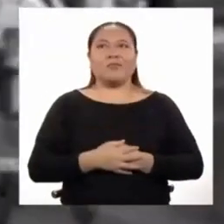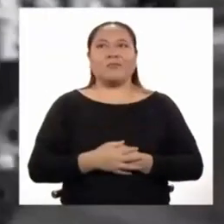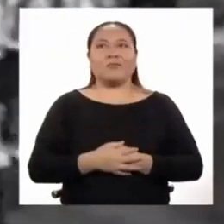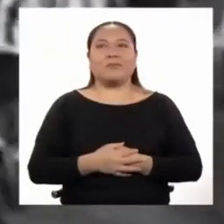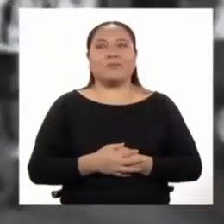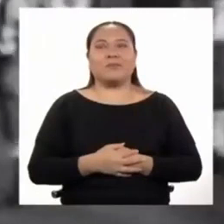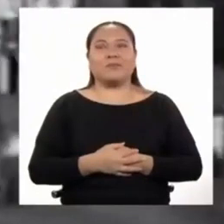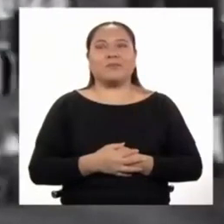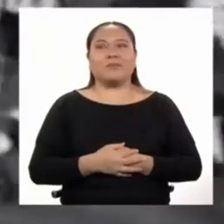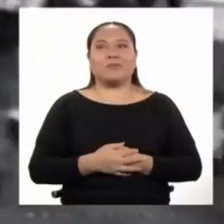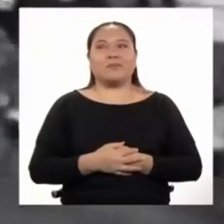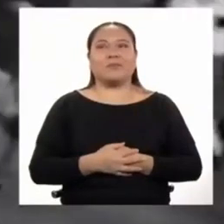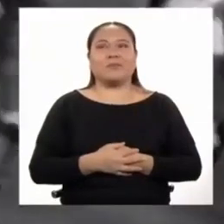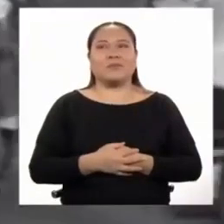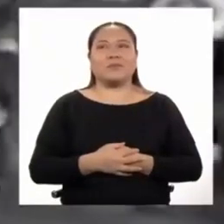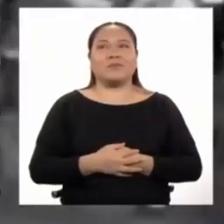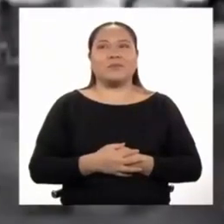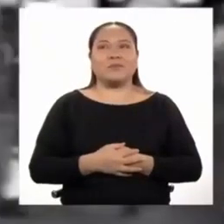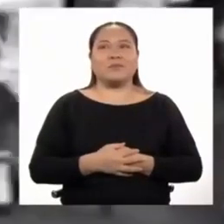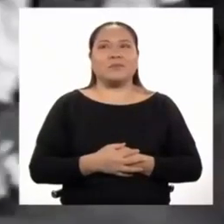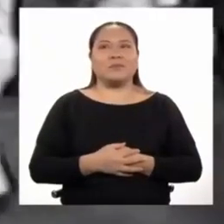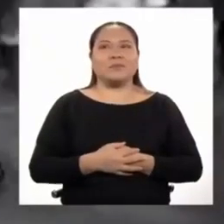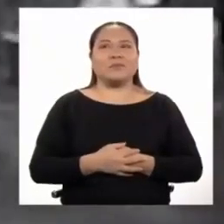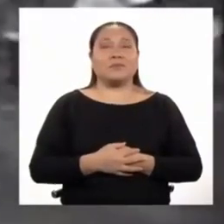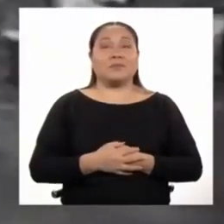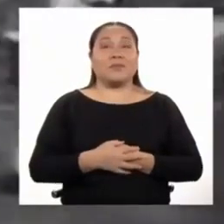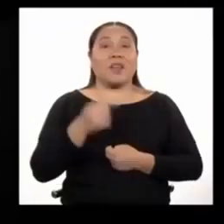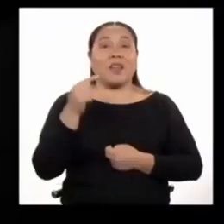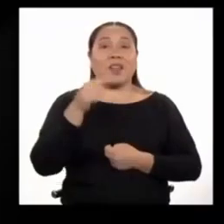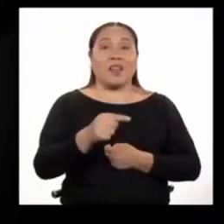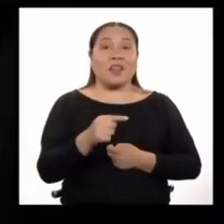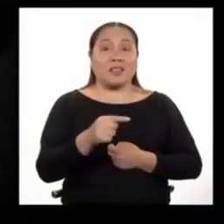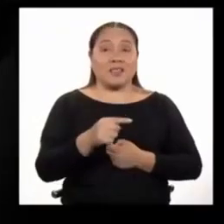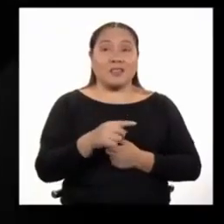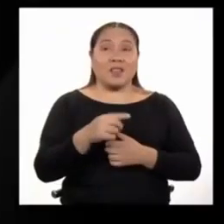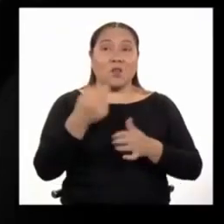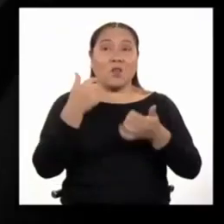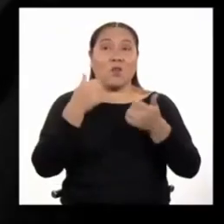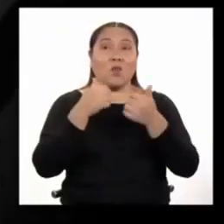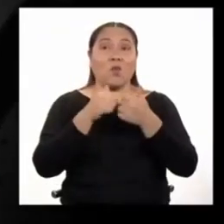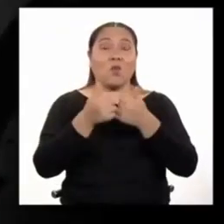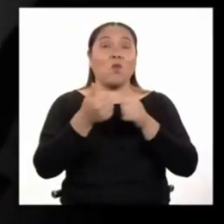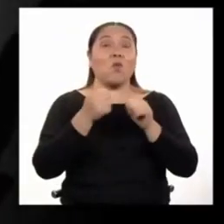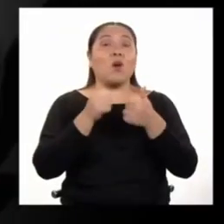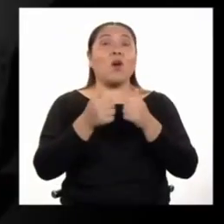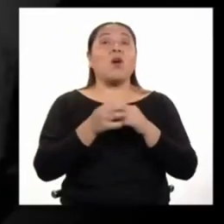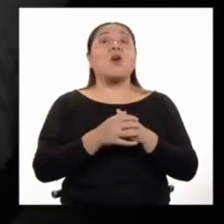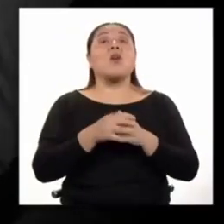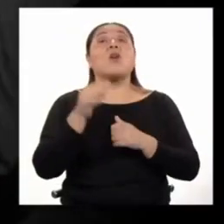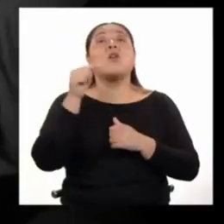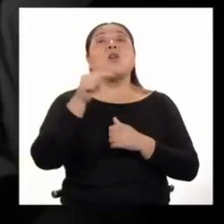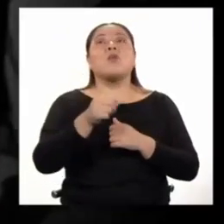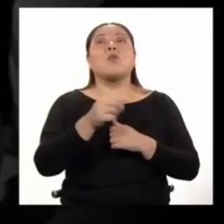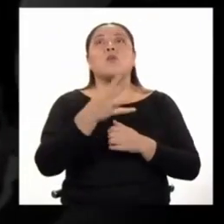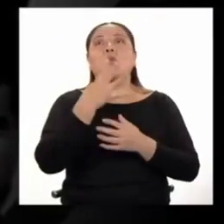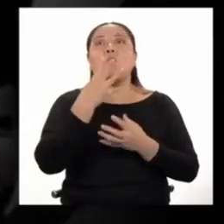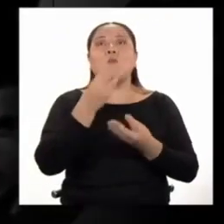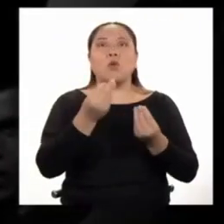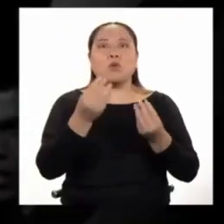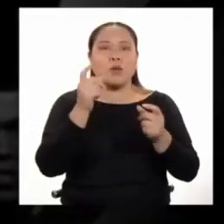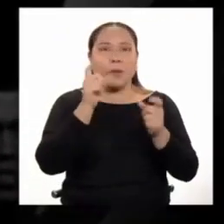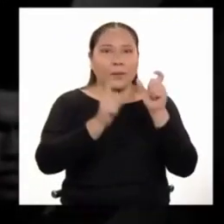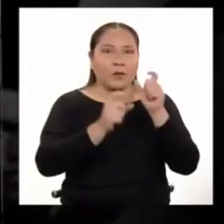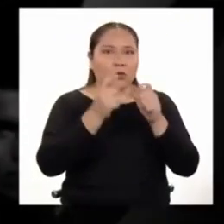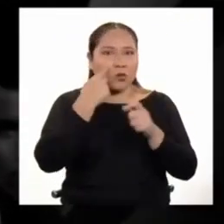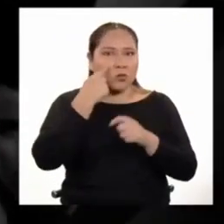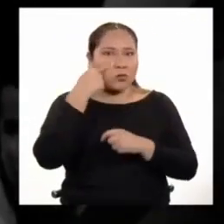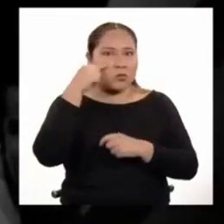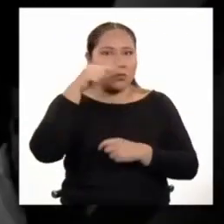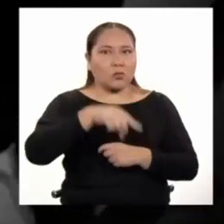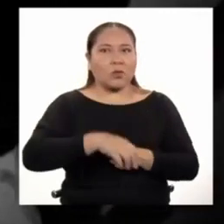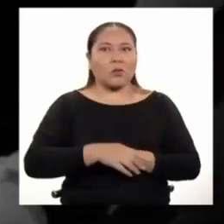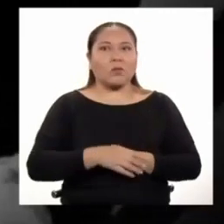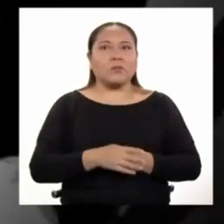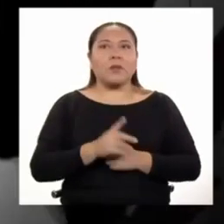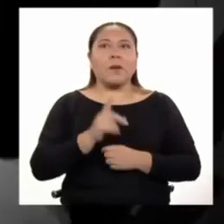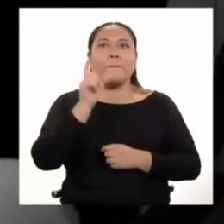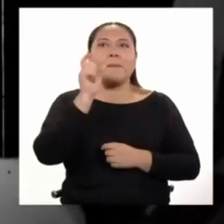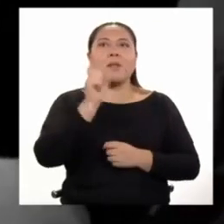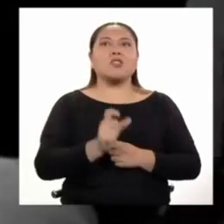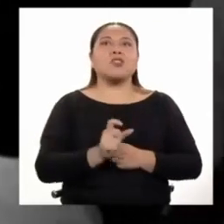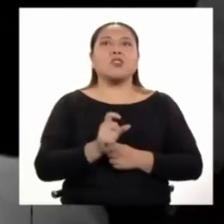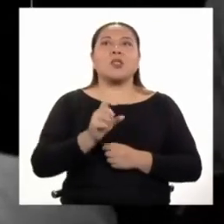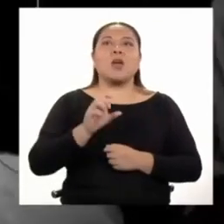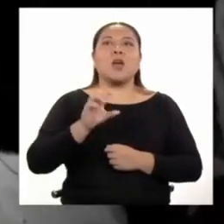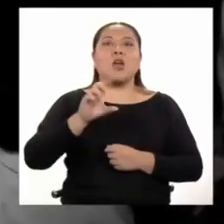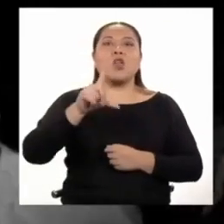agredir a Chale. En aquella campaña destacaron muchos jugadores. Uno de ellos fue el volante Luis